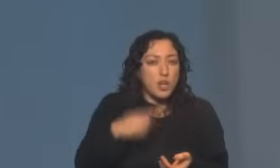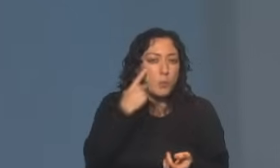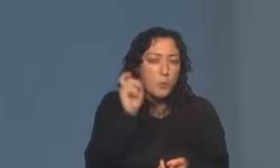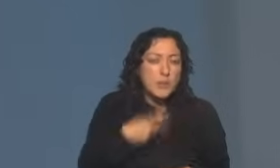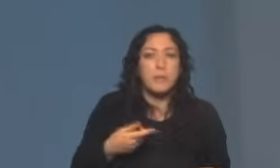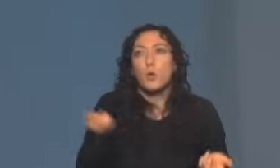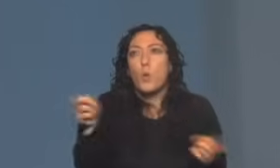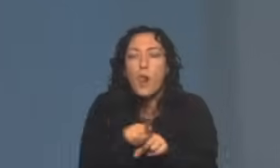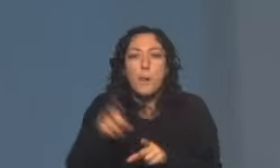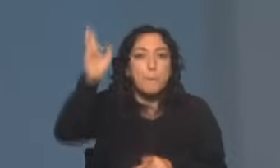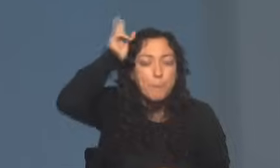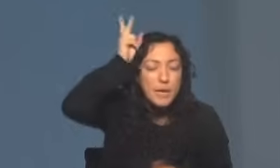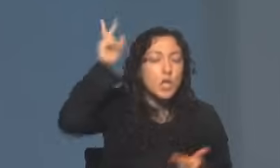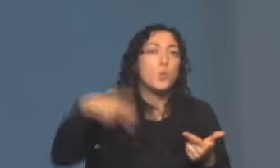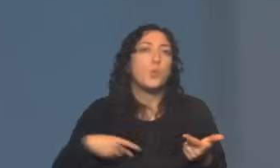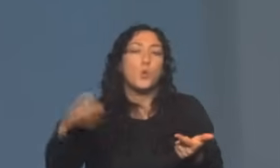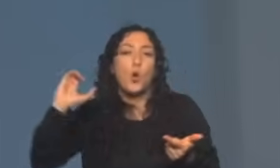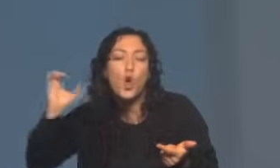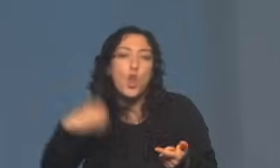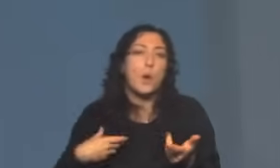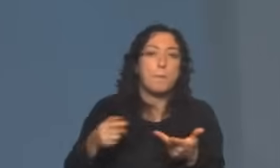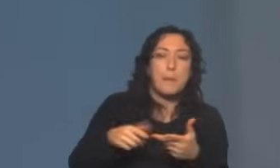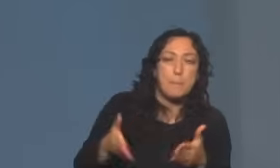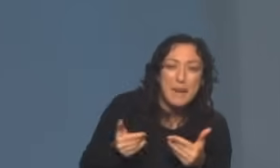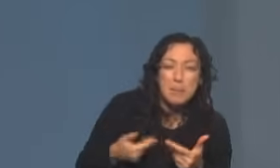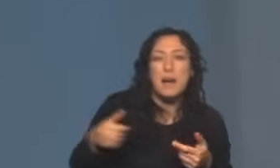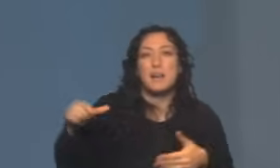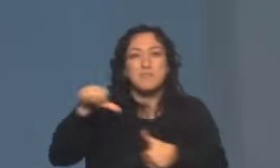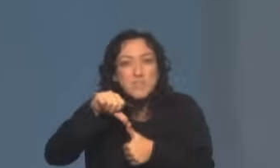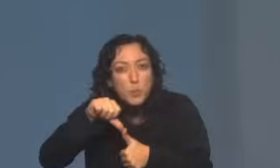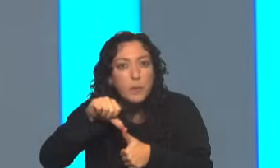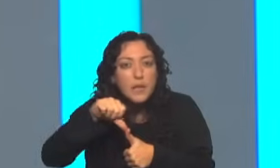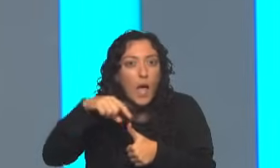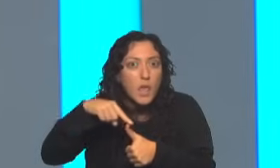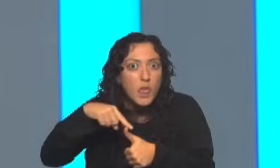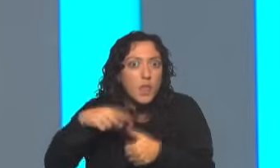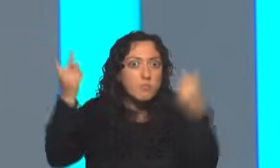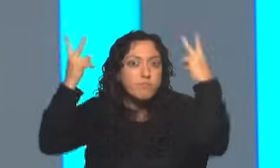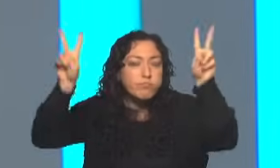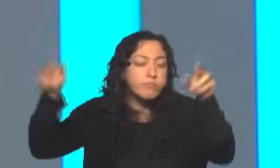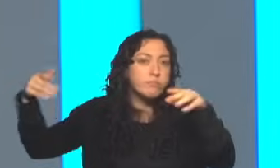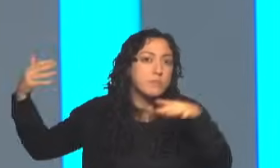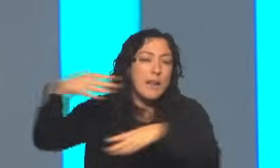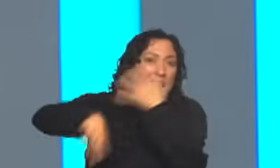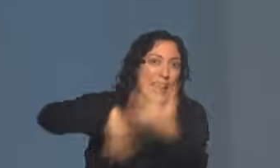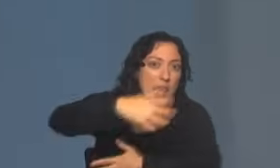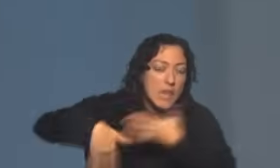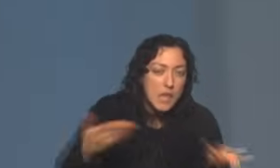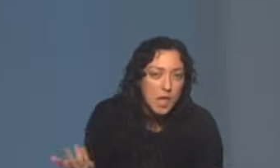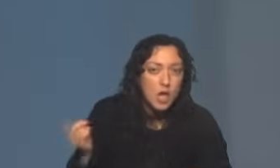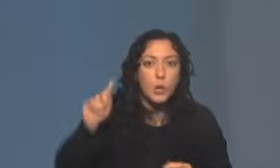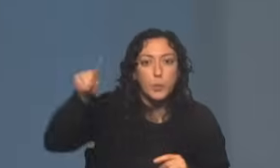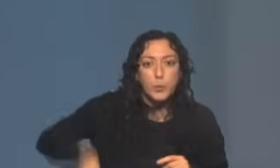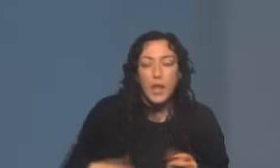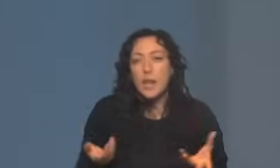Colombia, Panamá, Centroamérica es muy fuerte. Y eso genera y provoca una cantidad de fantasmas